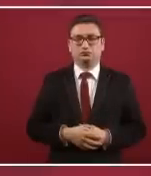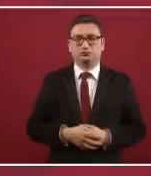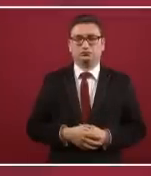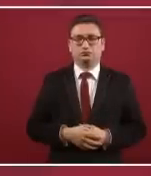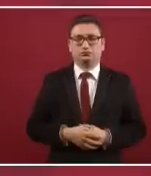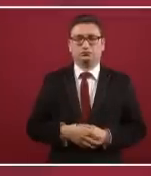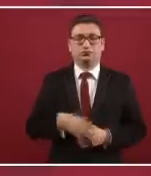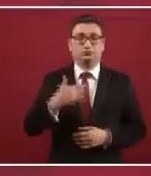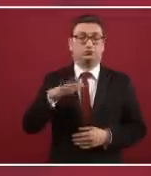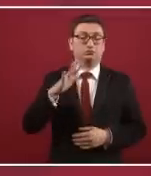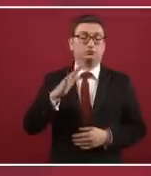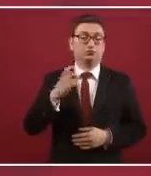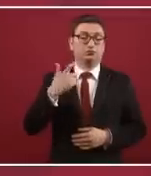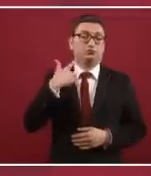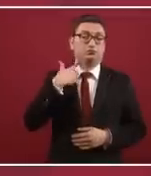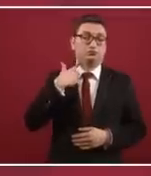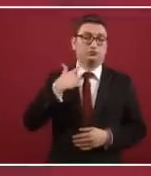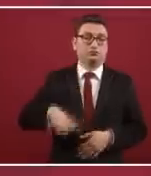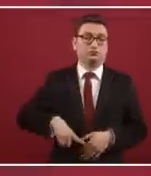Que fue gobernador de Oaxaca,